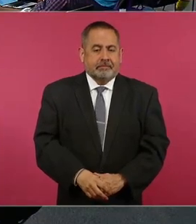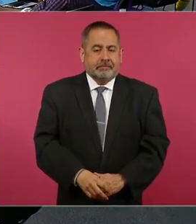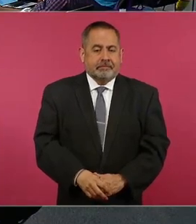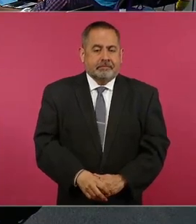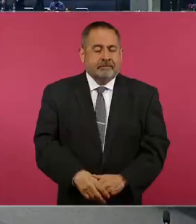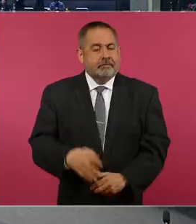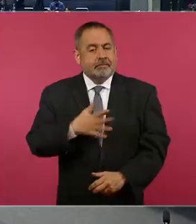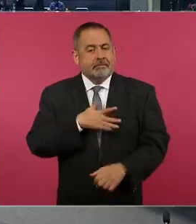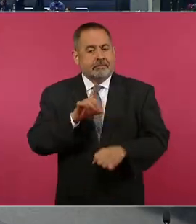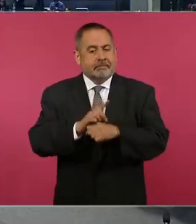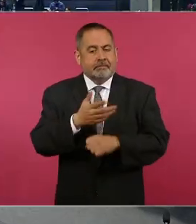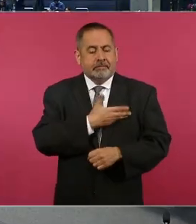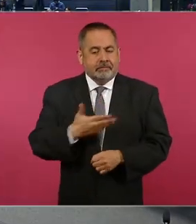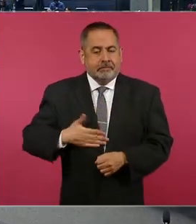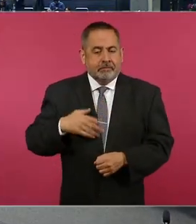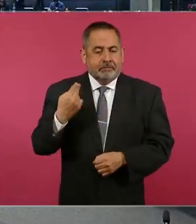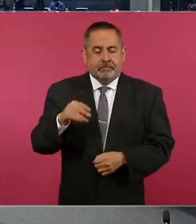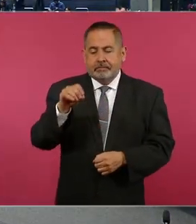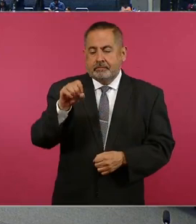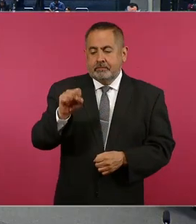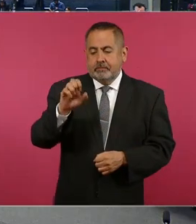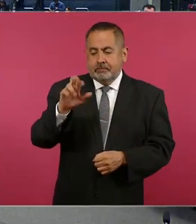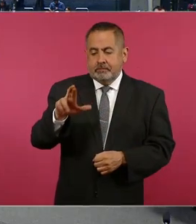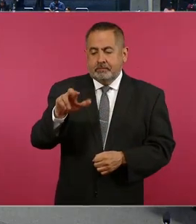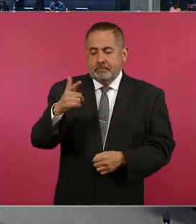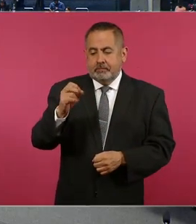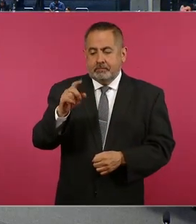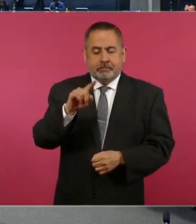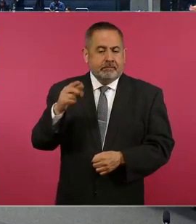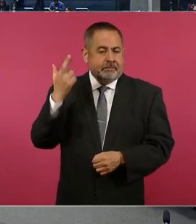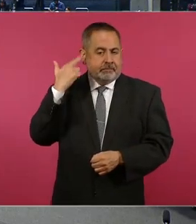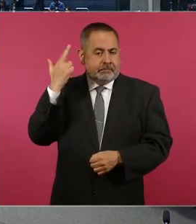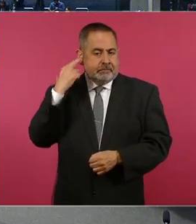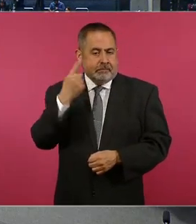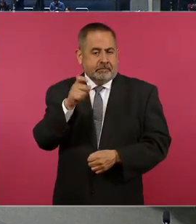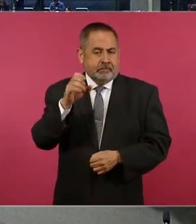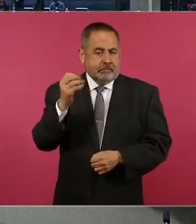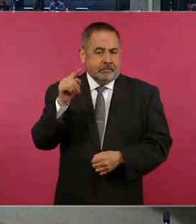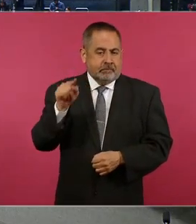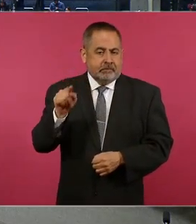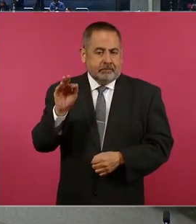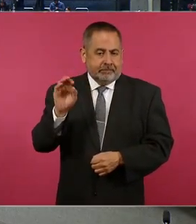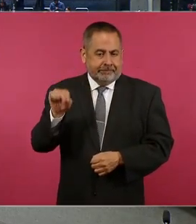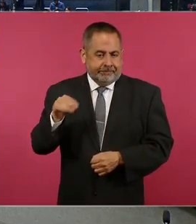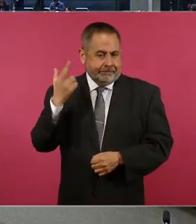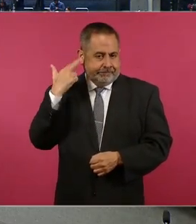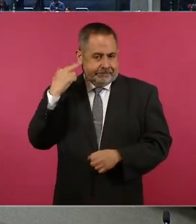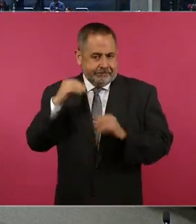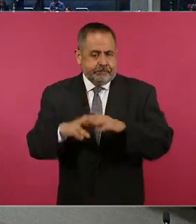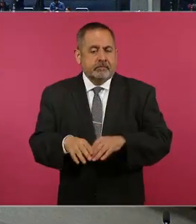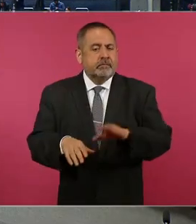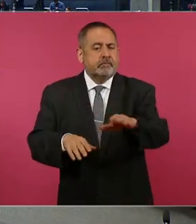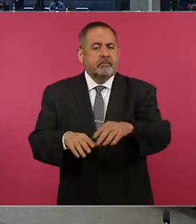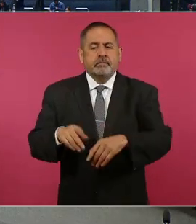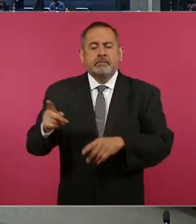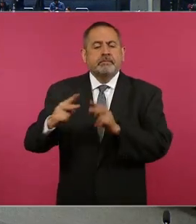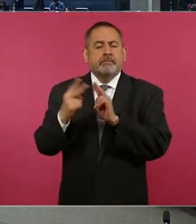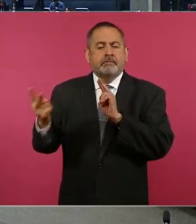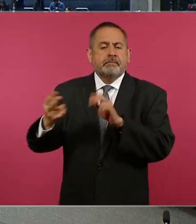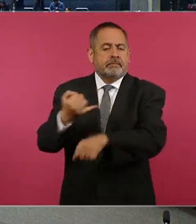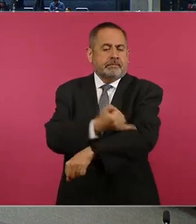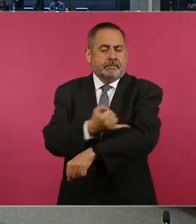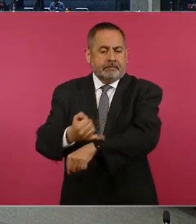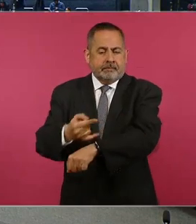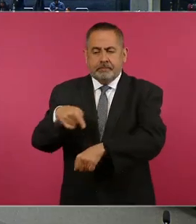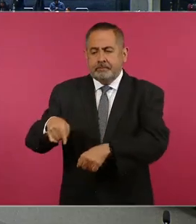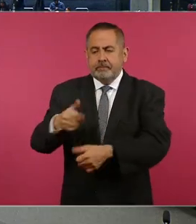buenos días presidente Oscar González de Radio Relax 104.5 FM vecinos de Iztapalapa aquí de la Ciudad